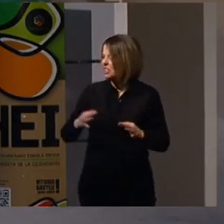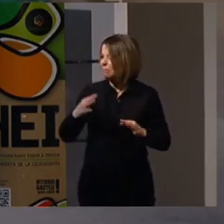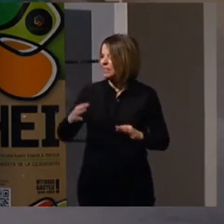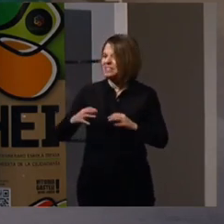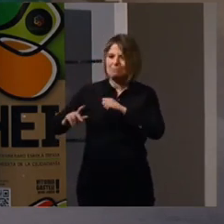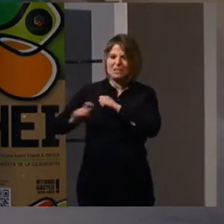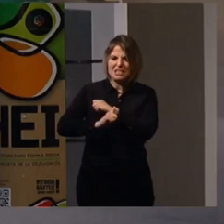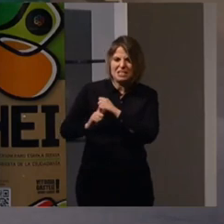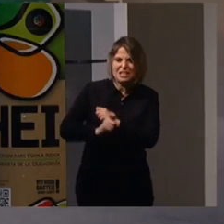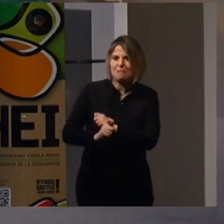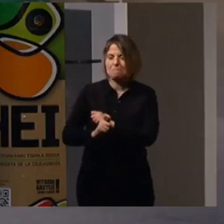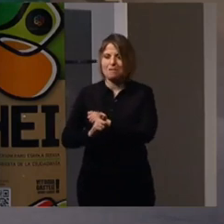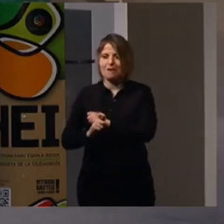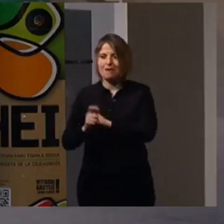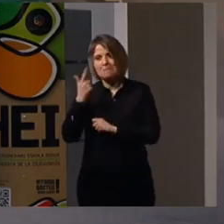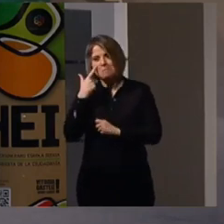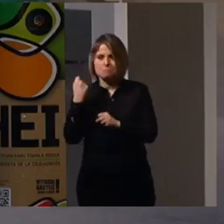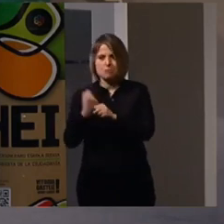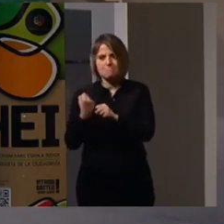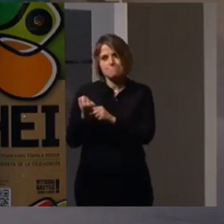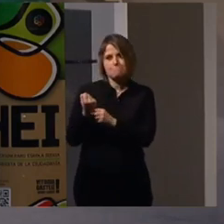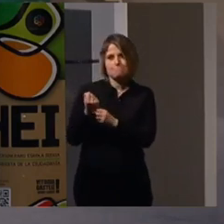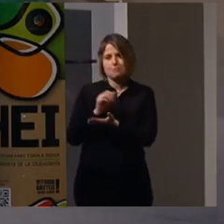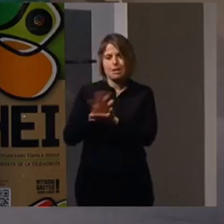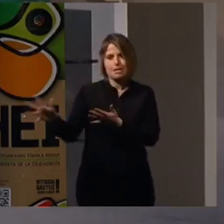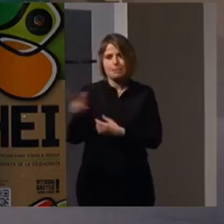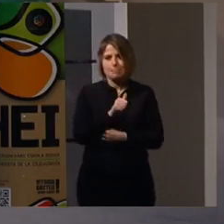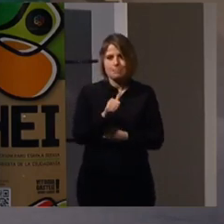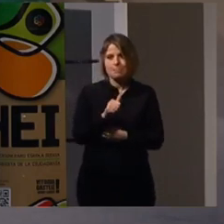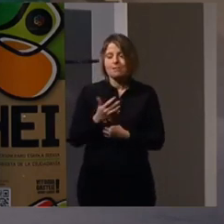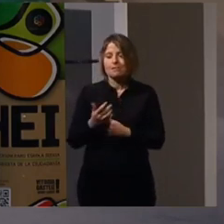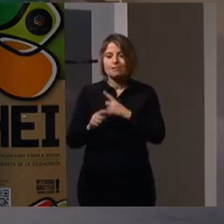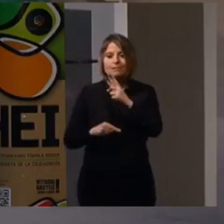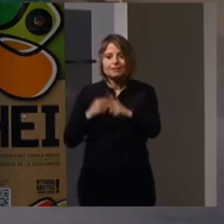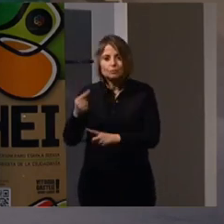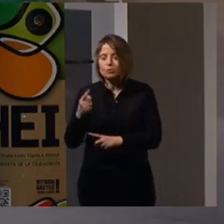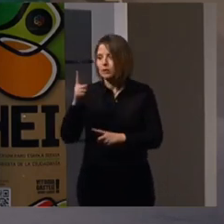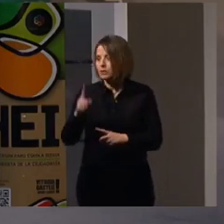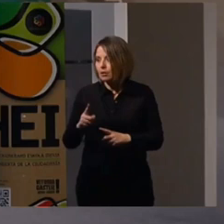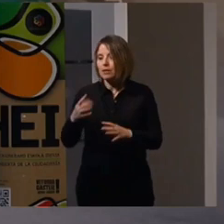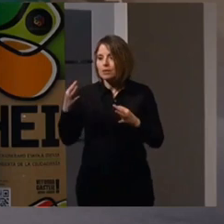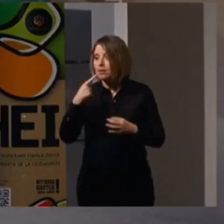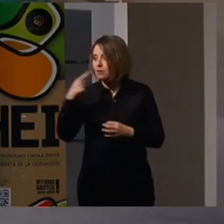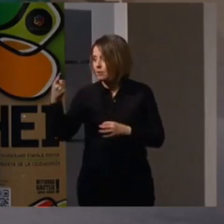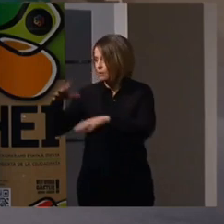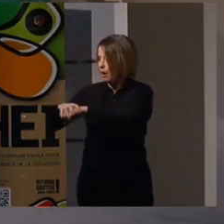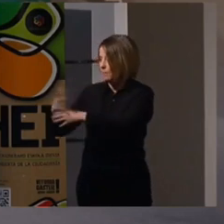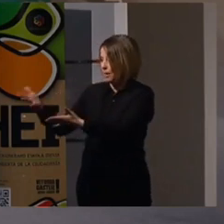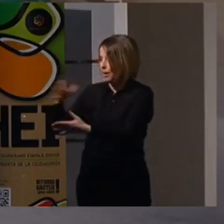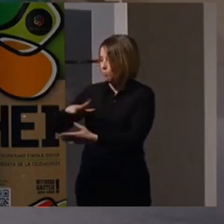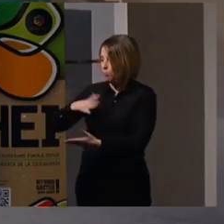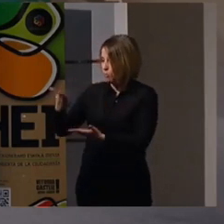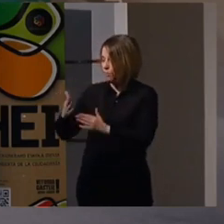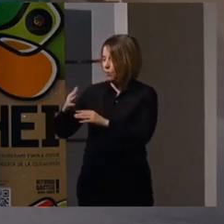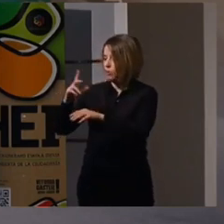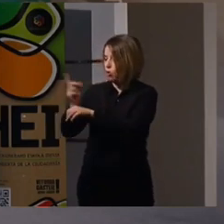la trampa y llevarse la muestra gratis y hacer la cosa más cutre que se pueda y luego a la vez tienes que estarle diciendo a tu amiga que por favor